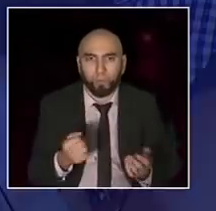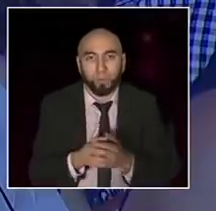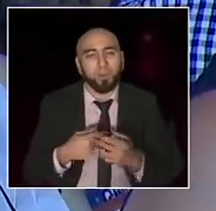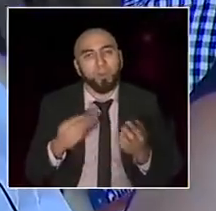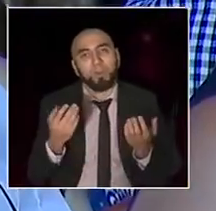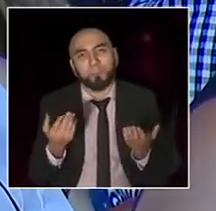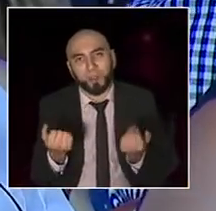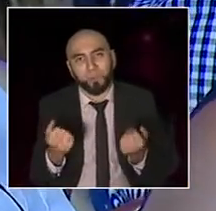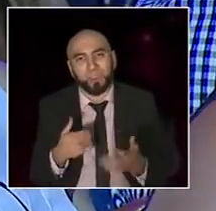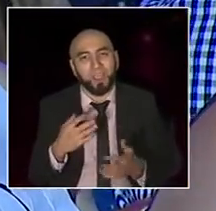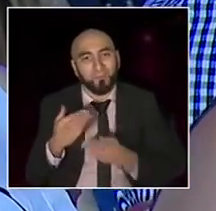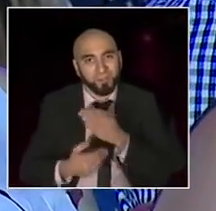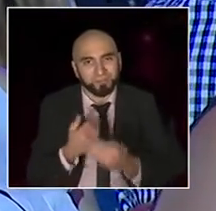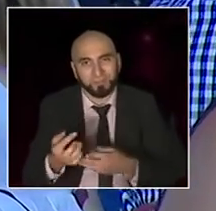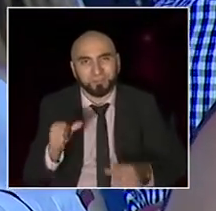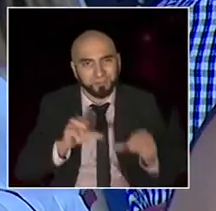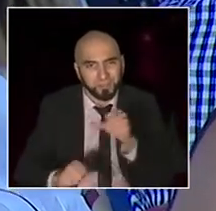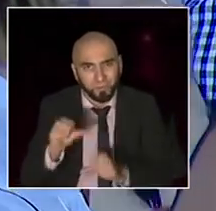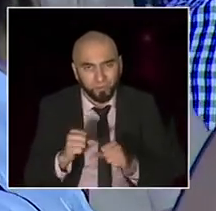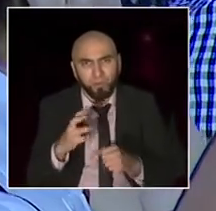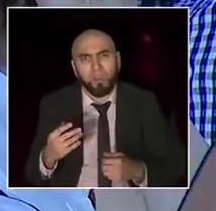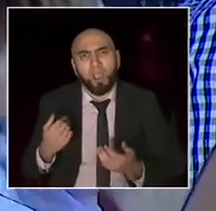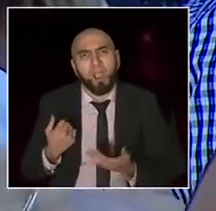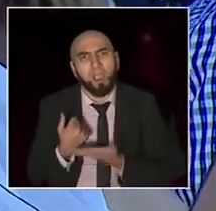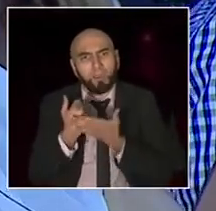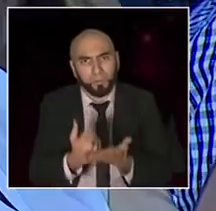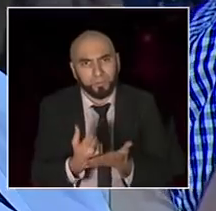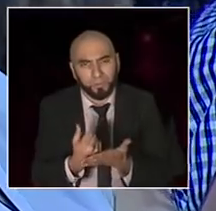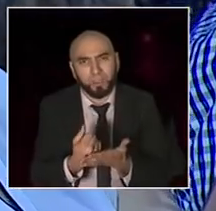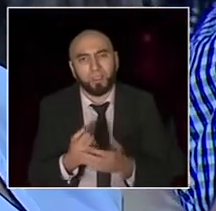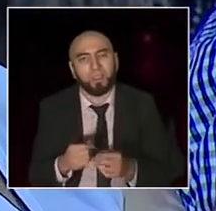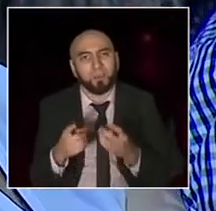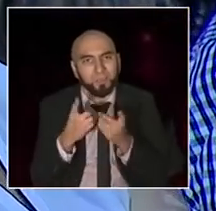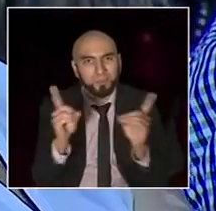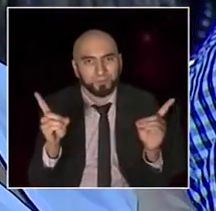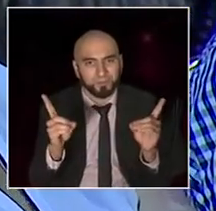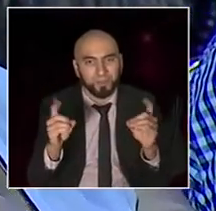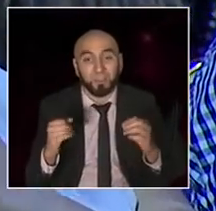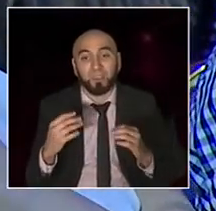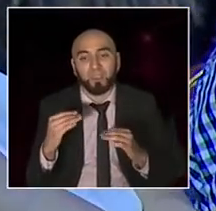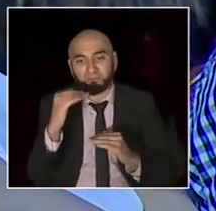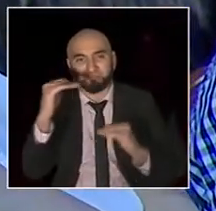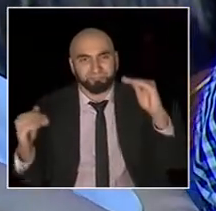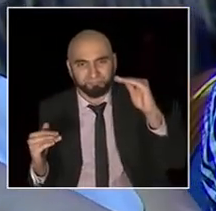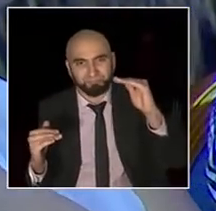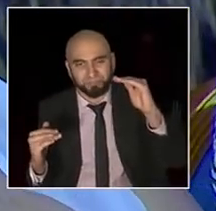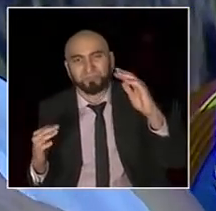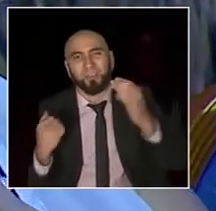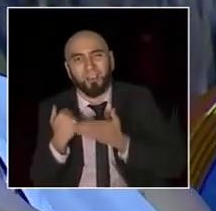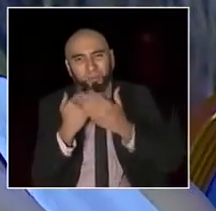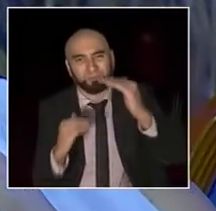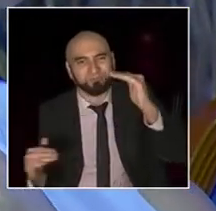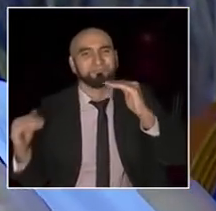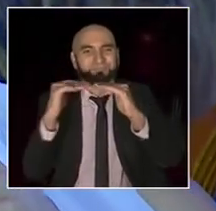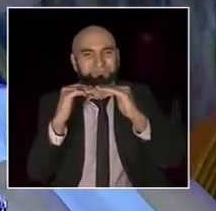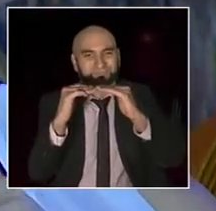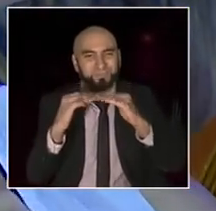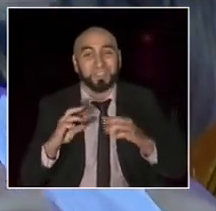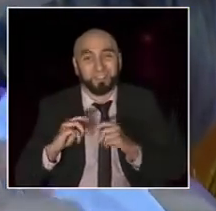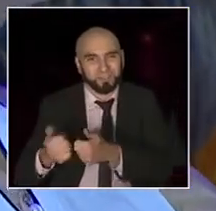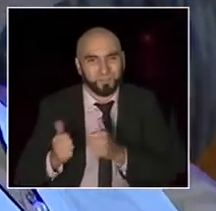tecnologías contribuyan al desarrollo de la democracia y a superar la desigualdad, que es su principal desafío.